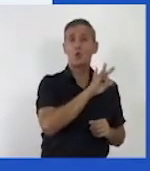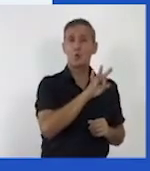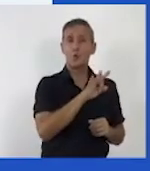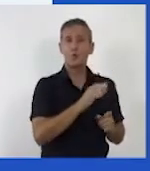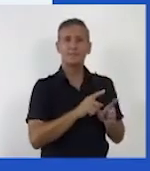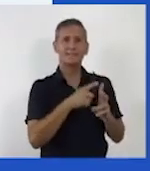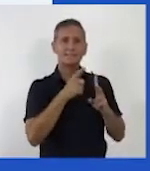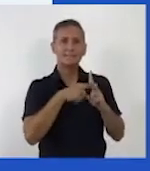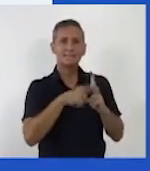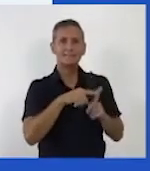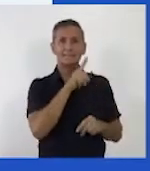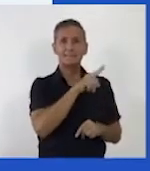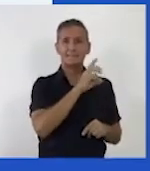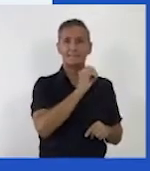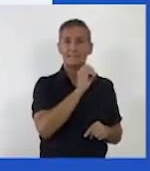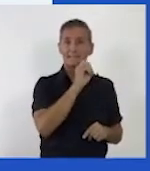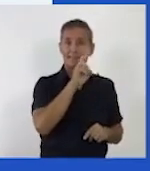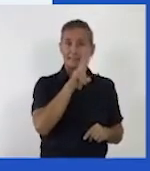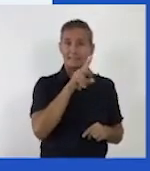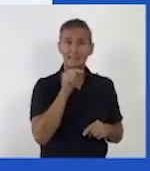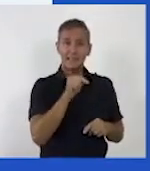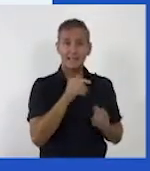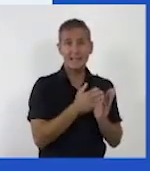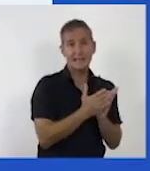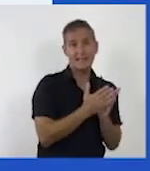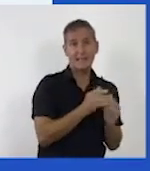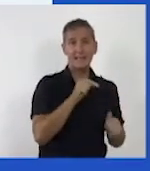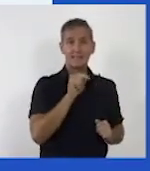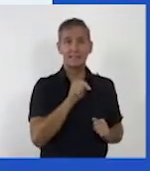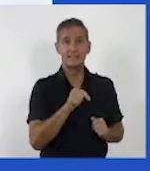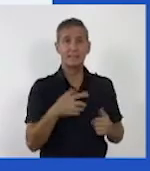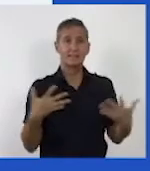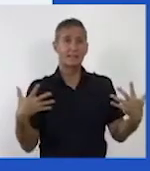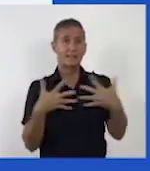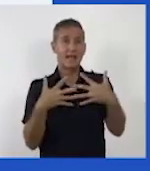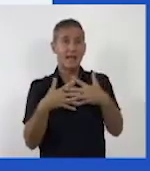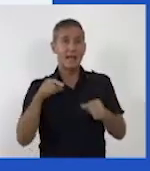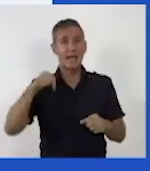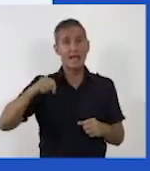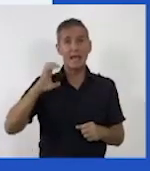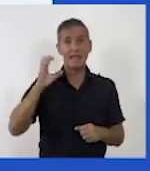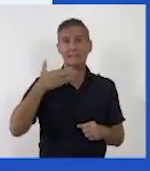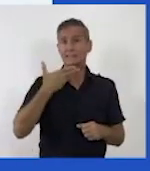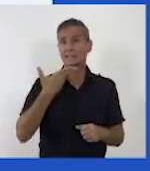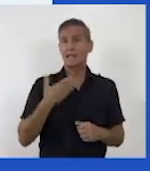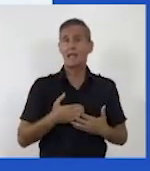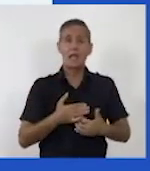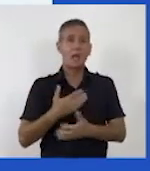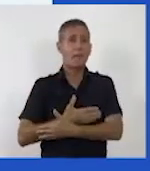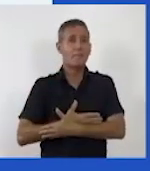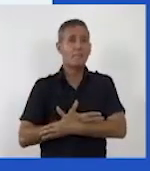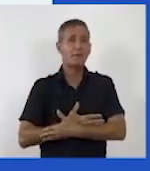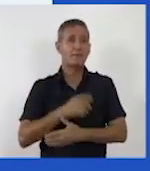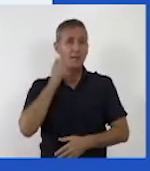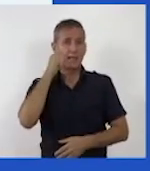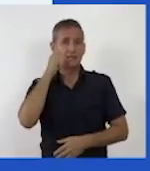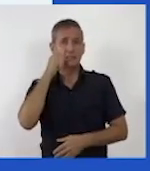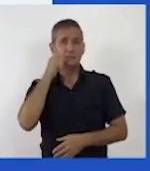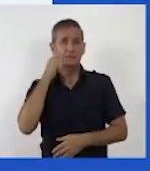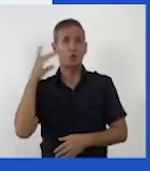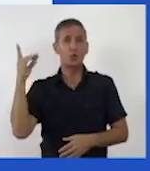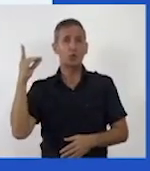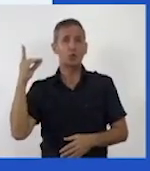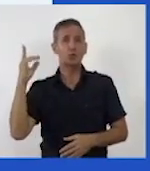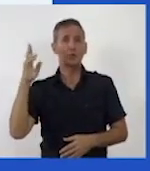y 102 estas páginas están referidas a este cuento que venimos trabajando de bebé y el señor don pomposo